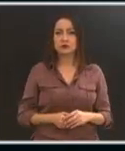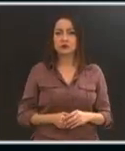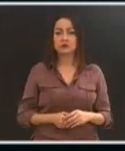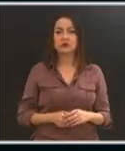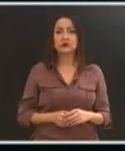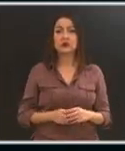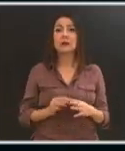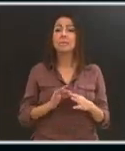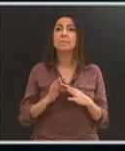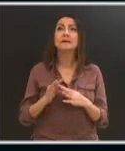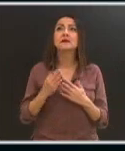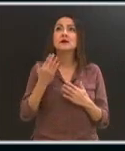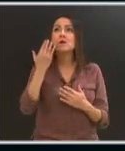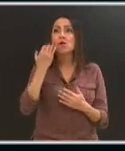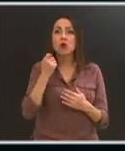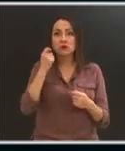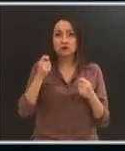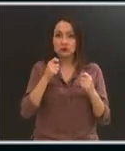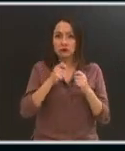especialmente porque